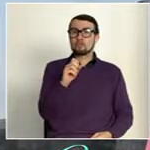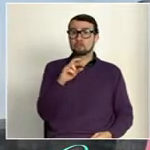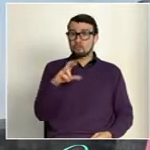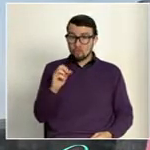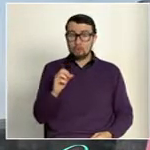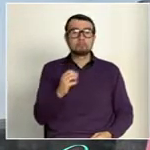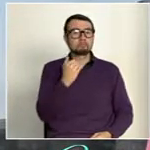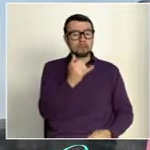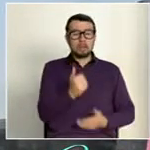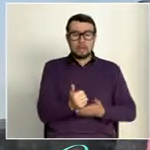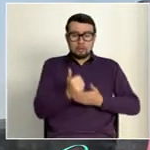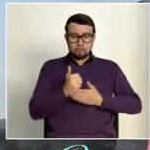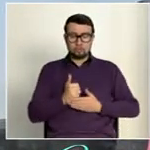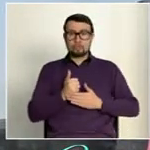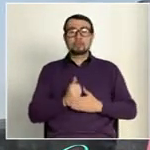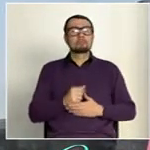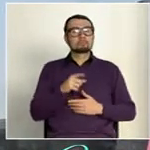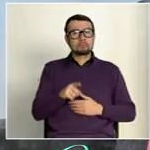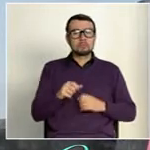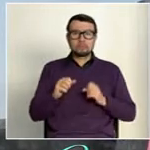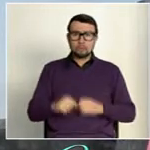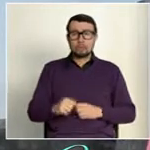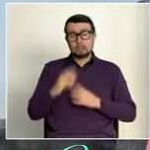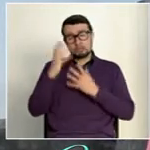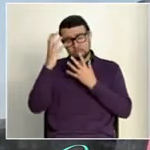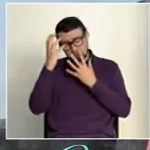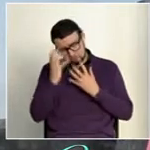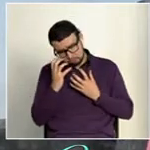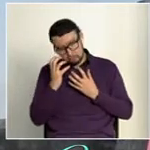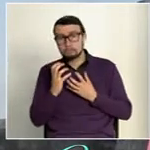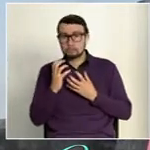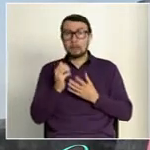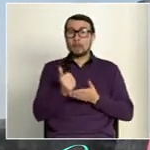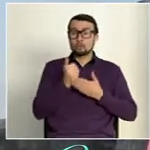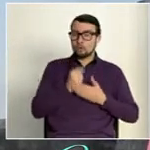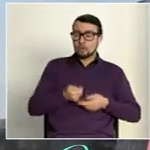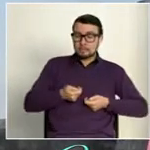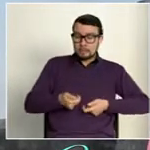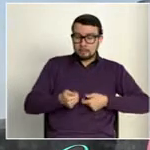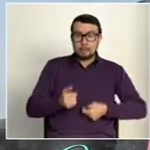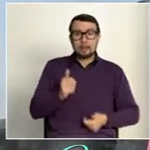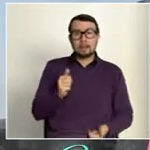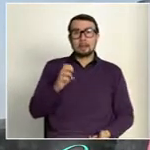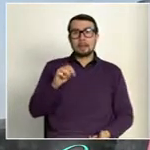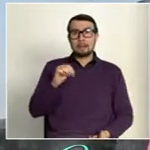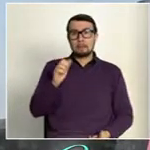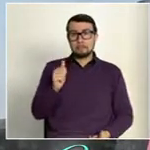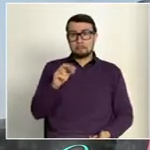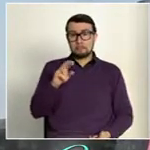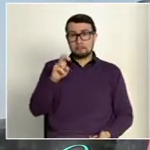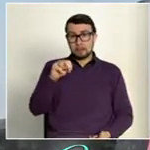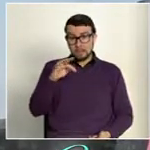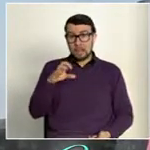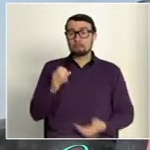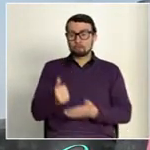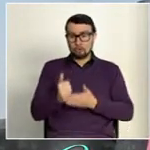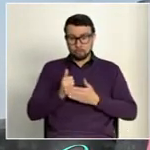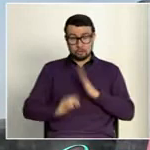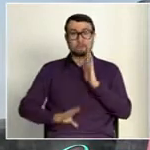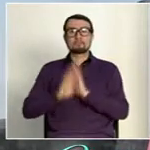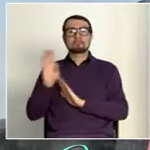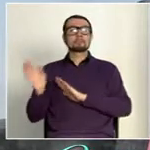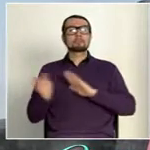inmediatamente. La persona puede eliminar esta depresión consumiendo semillas de amaranto. Tenemos cebada también,